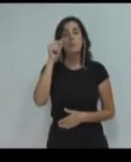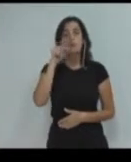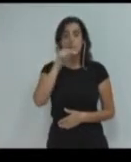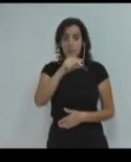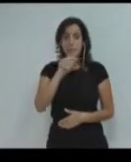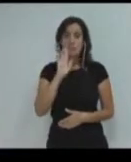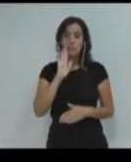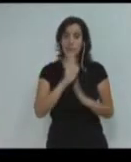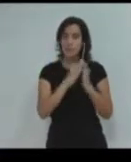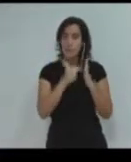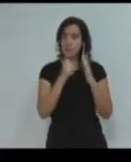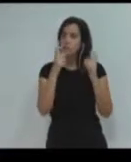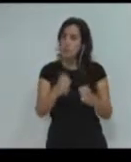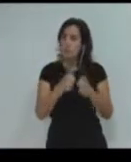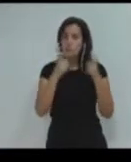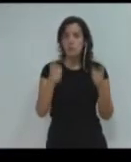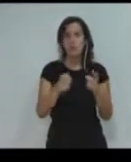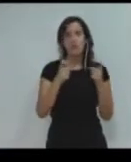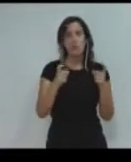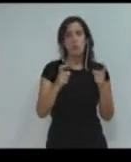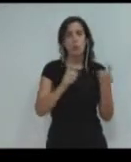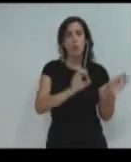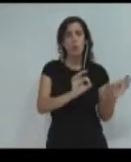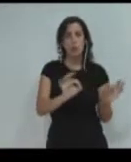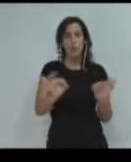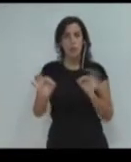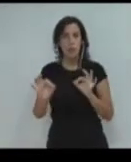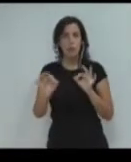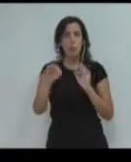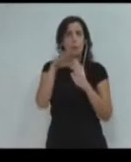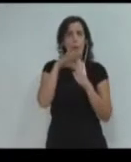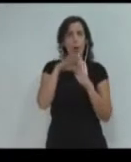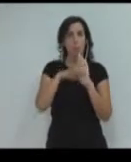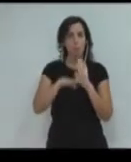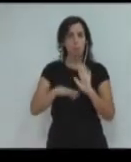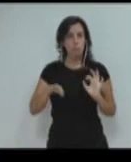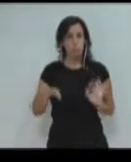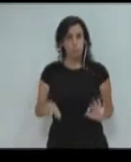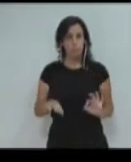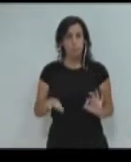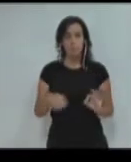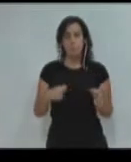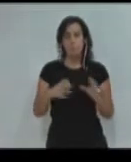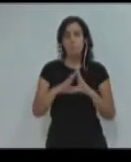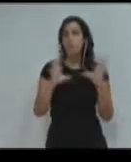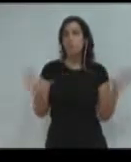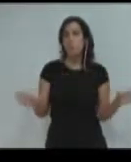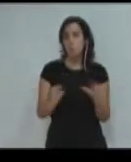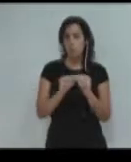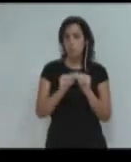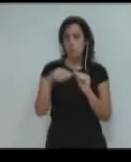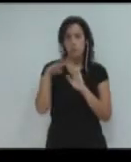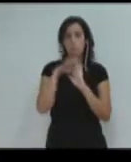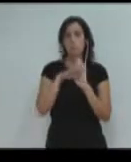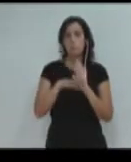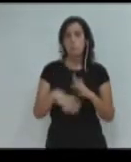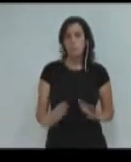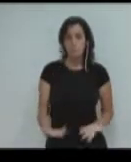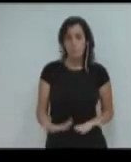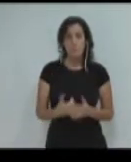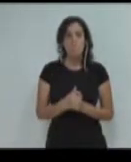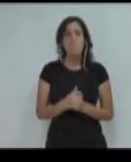intentado organizar y sistematizar estas pautas, pero por resumirlas, fundamentalmente se trataría